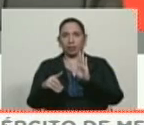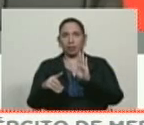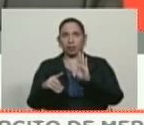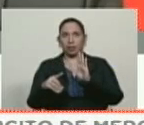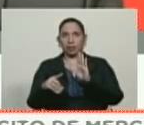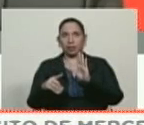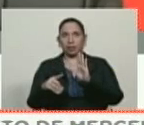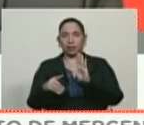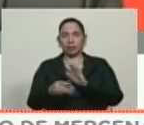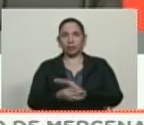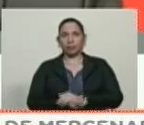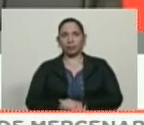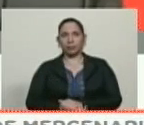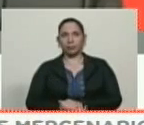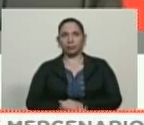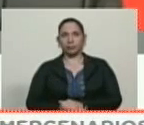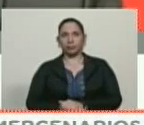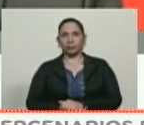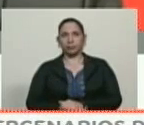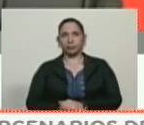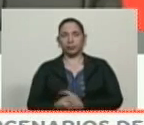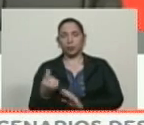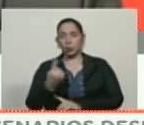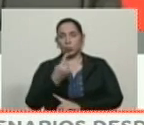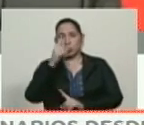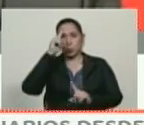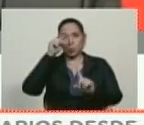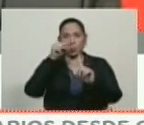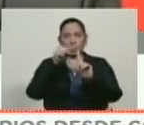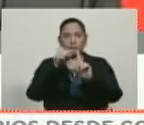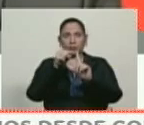etcétera. El único objetivo es que